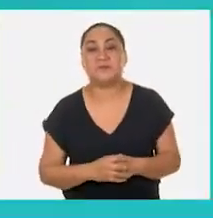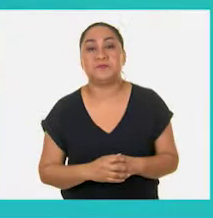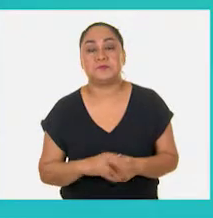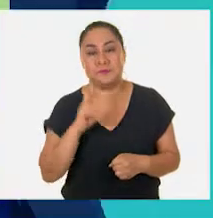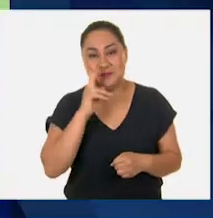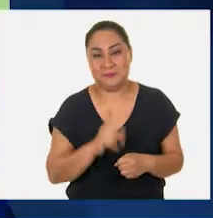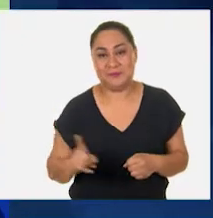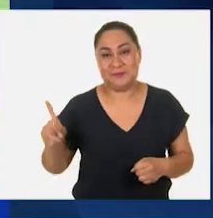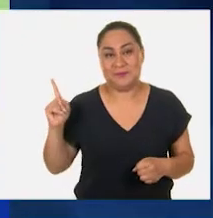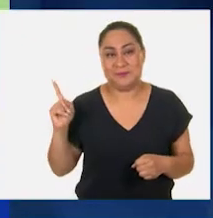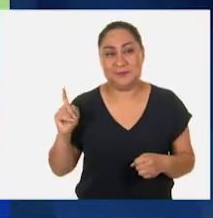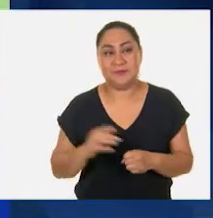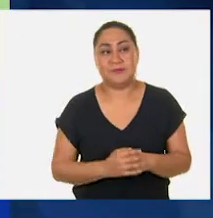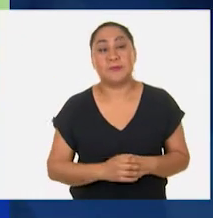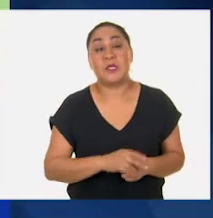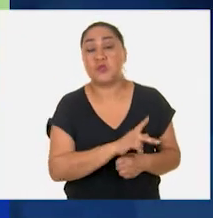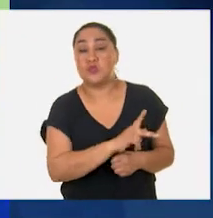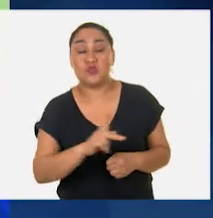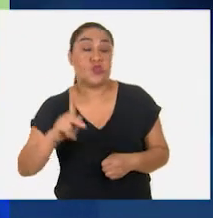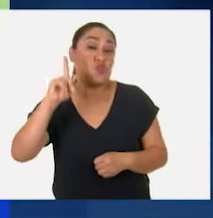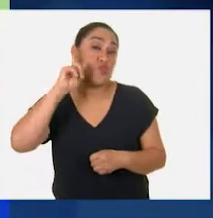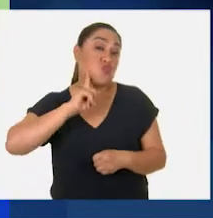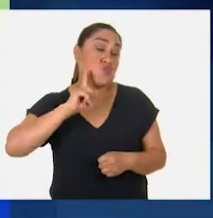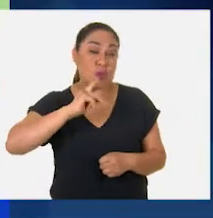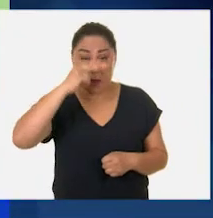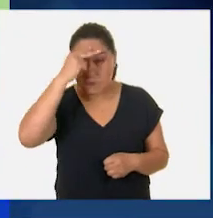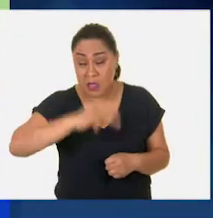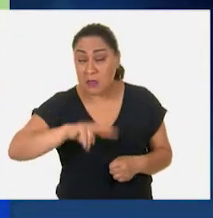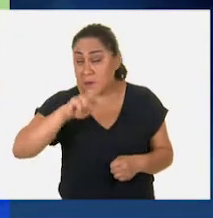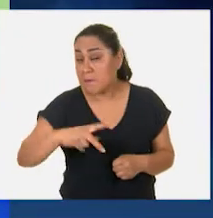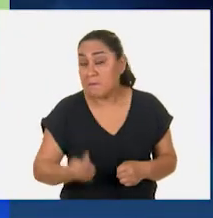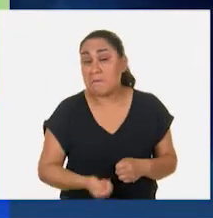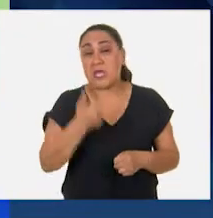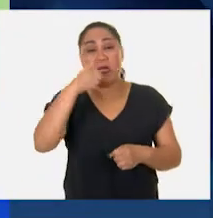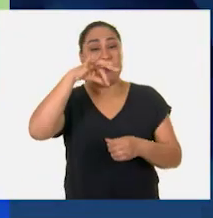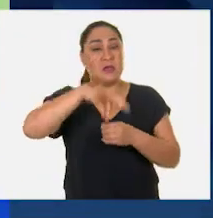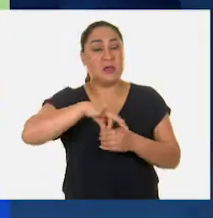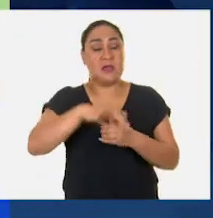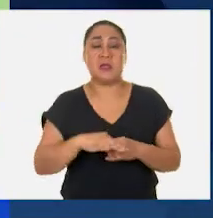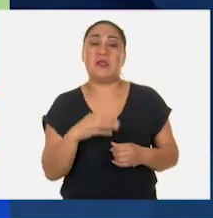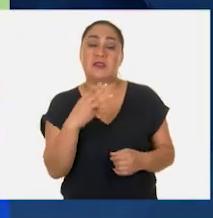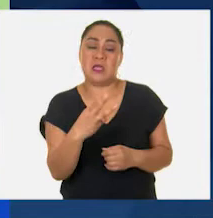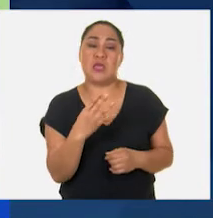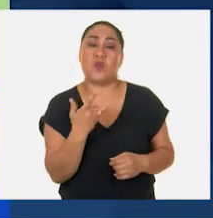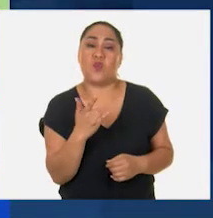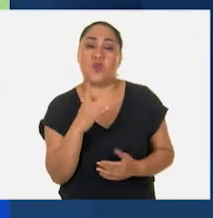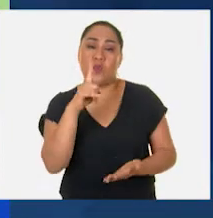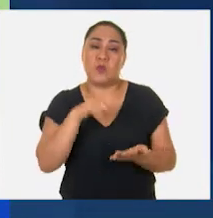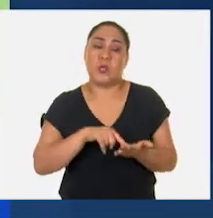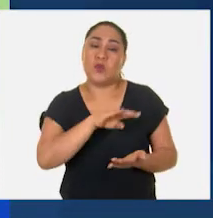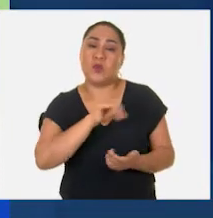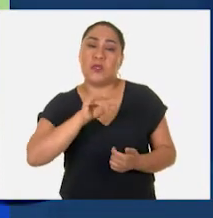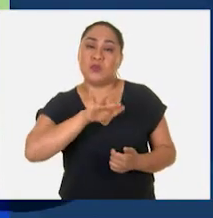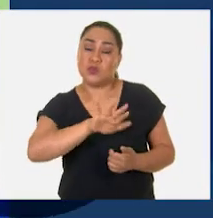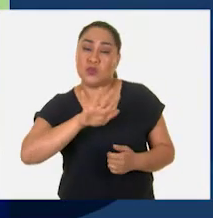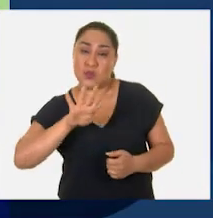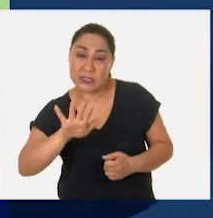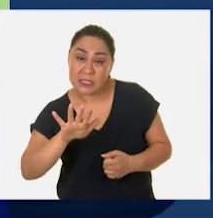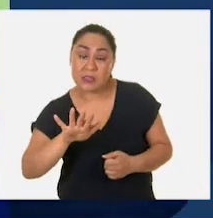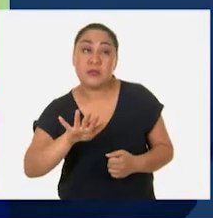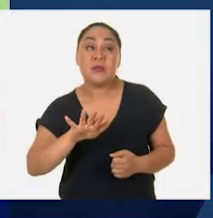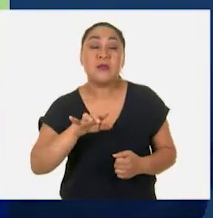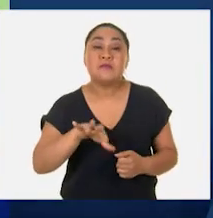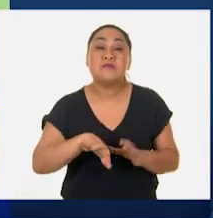imagen. Las mujeres mexicanas votaron por primera vez el 3 de julio de 1955 para